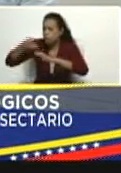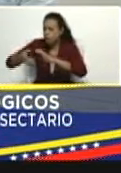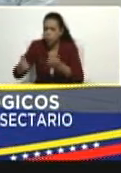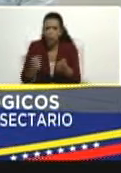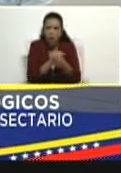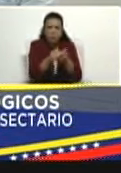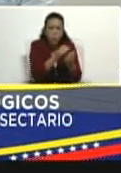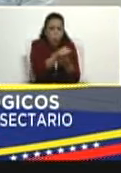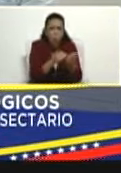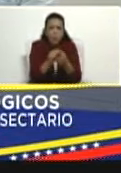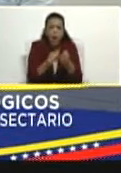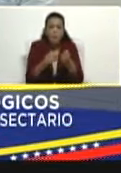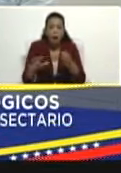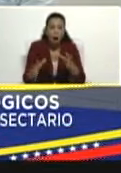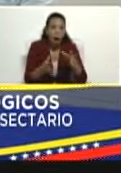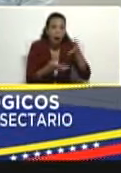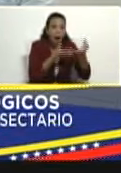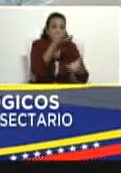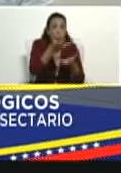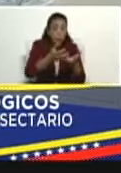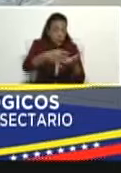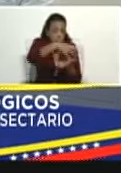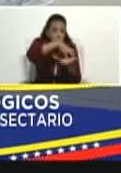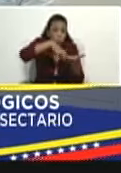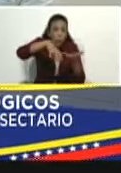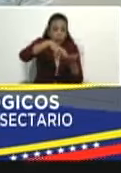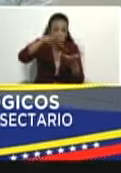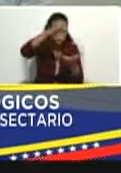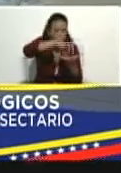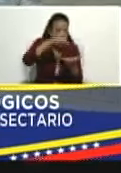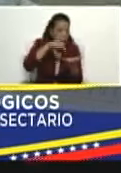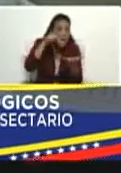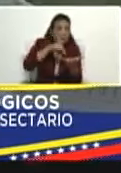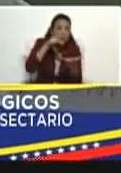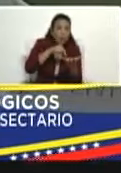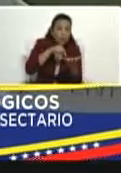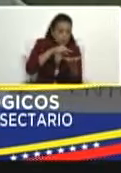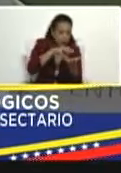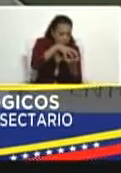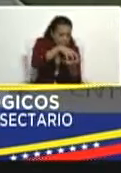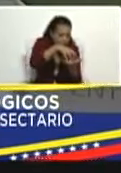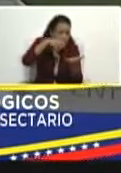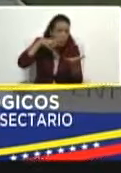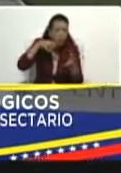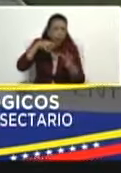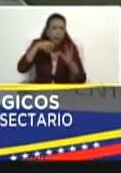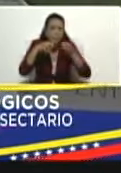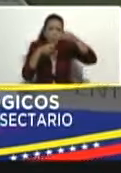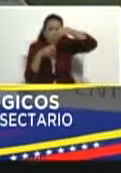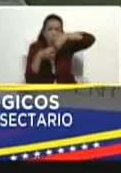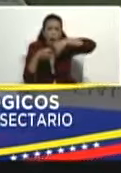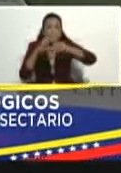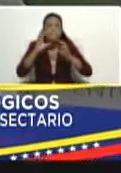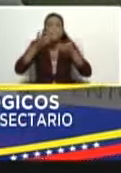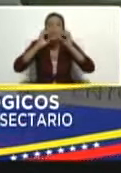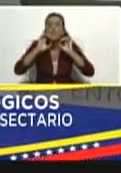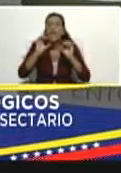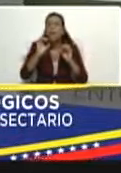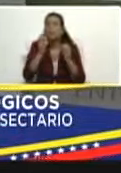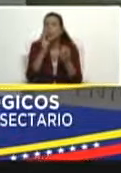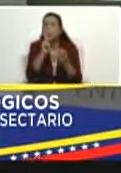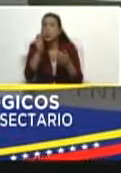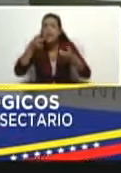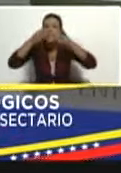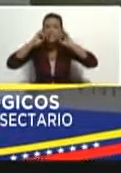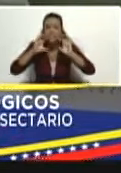estas bacterias están impregnando la tusa de maíz molida. Y justamente, ¿por qué tusa de maíz molida? Bueno, porque